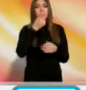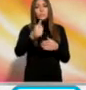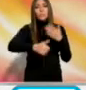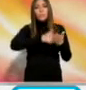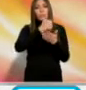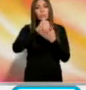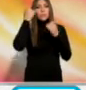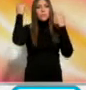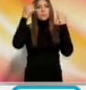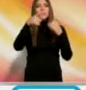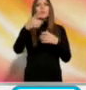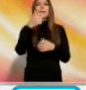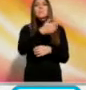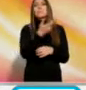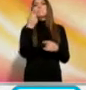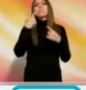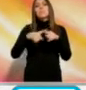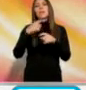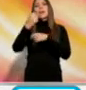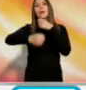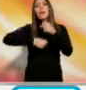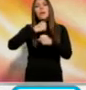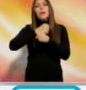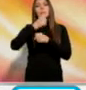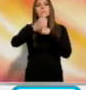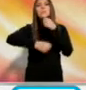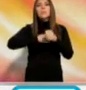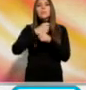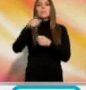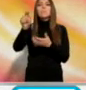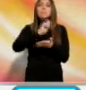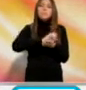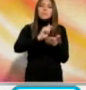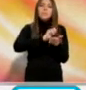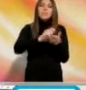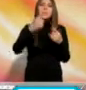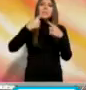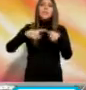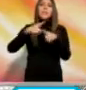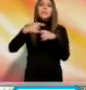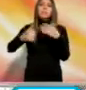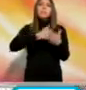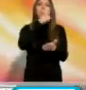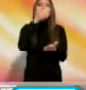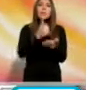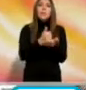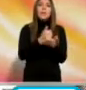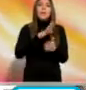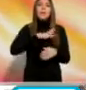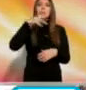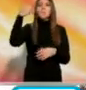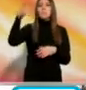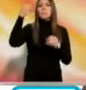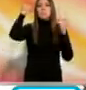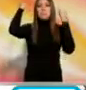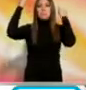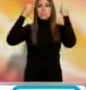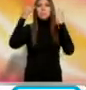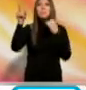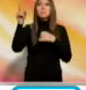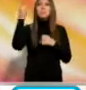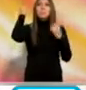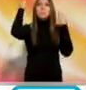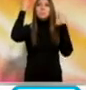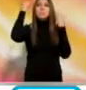iba tomando apuntes sobre distintas ciudades que se le presentaban en la imaginación y tomaba